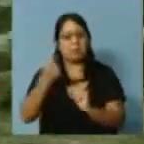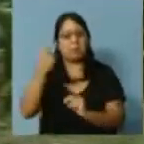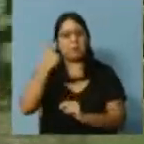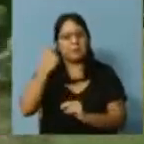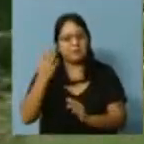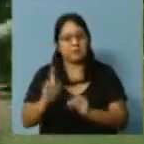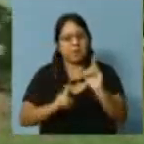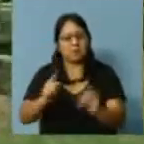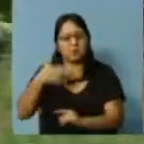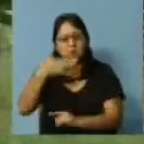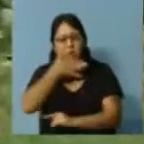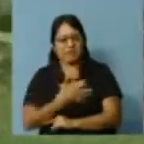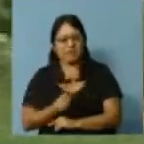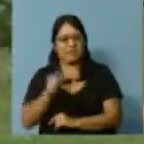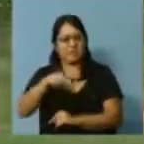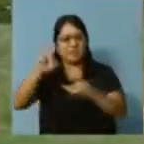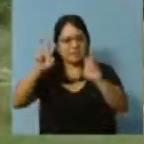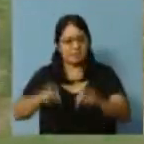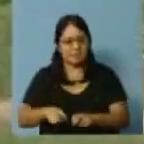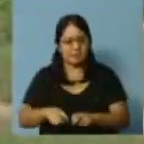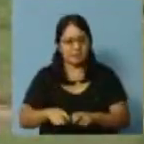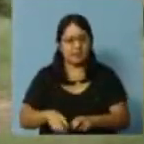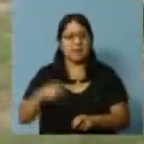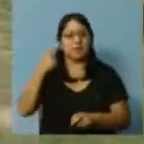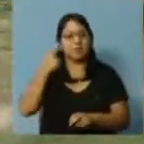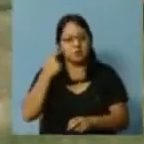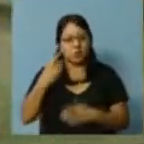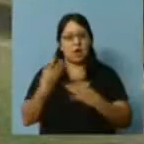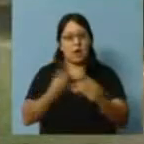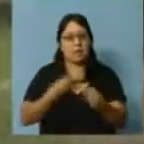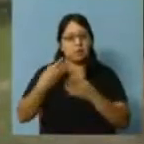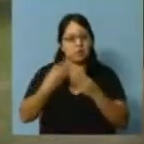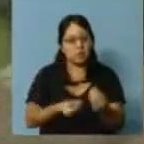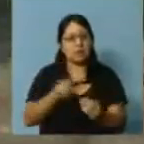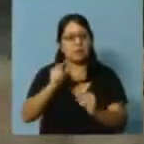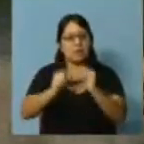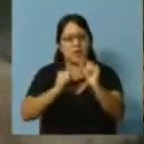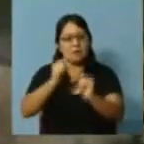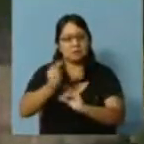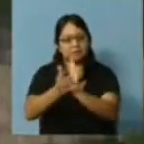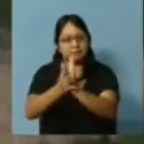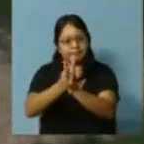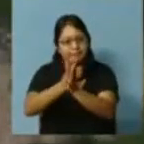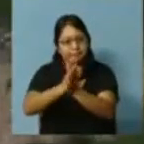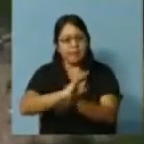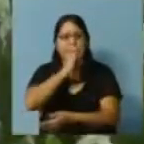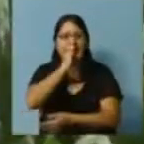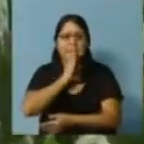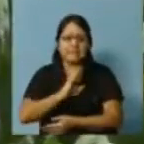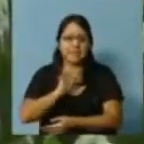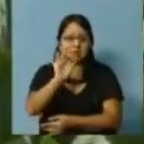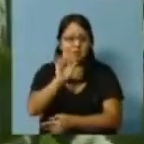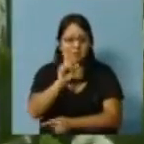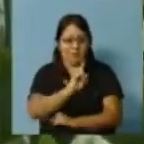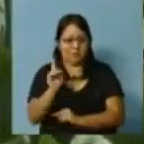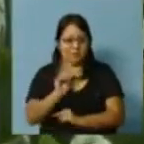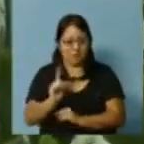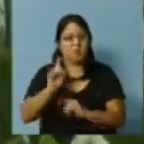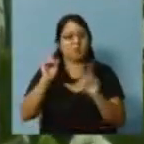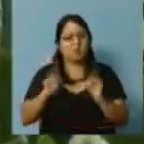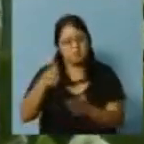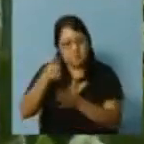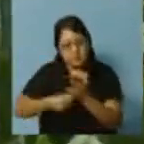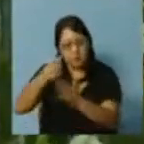entendido ya también las islas de las vías que tenemos nosotros se van agotando no es por solo por la paciencia sino por lo que